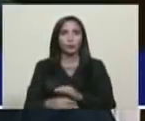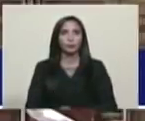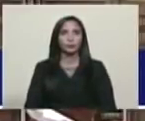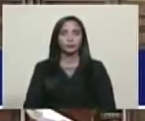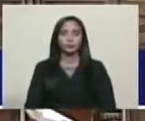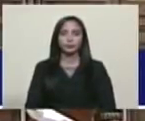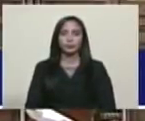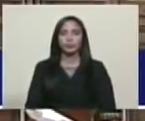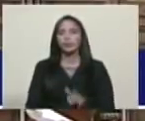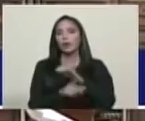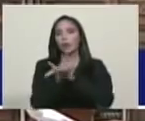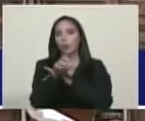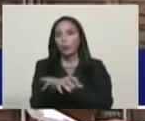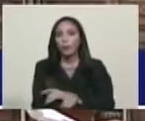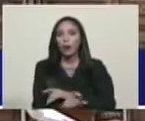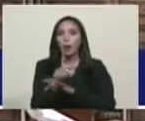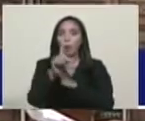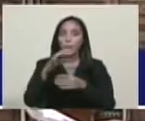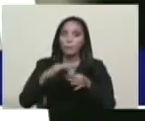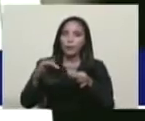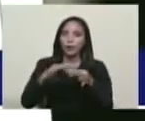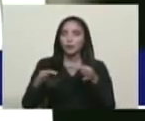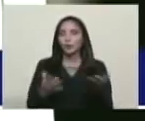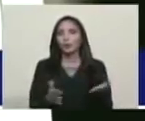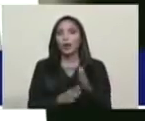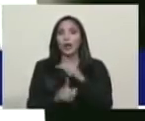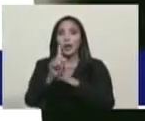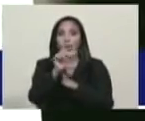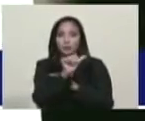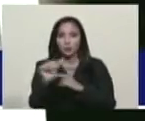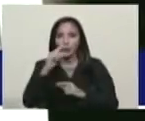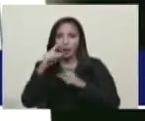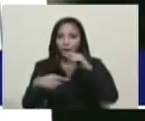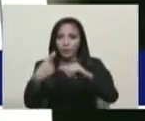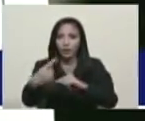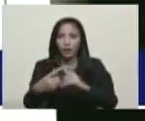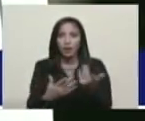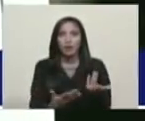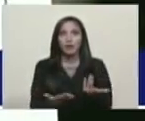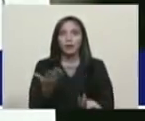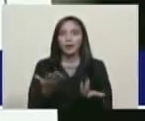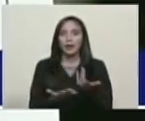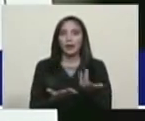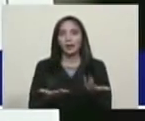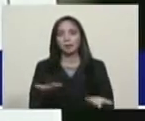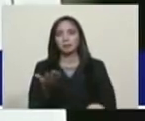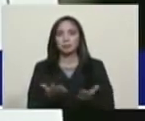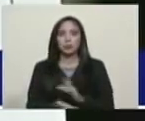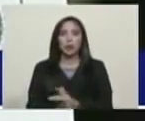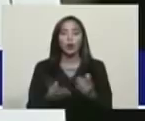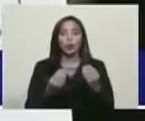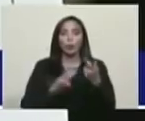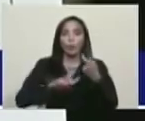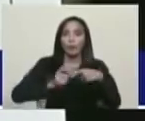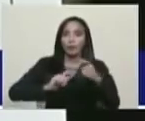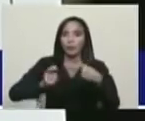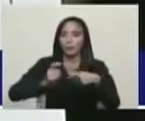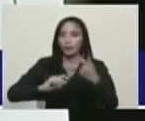Un Petro. Y yo la próxima semana, de acuerdo a la oferta